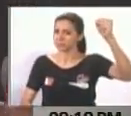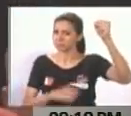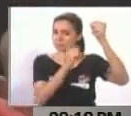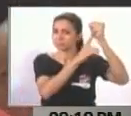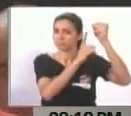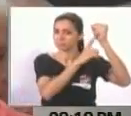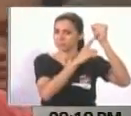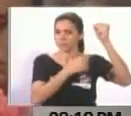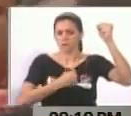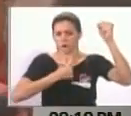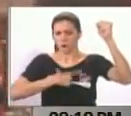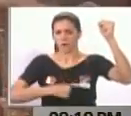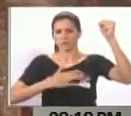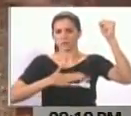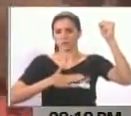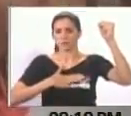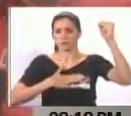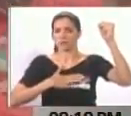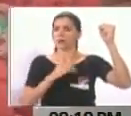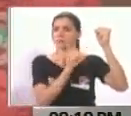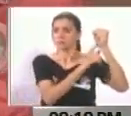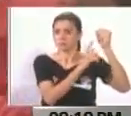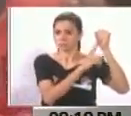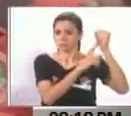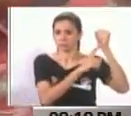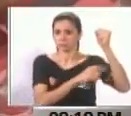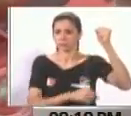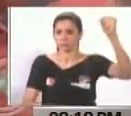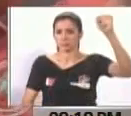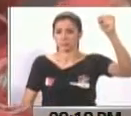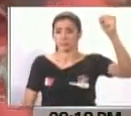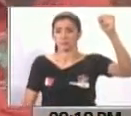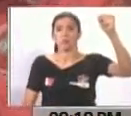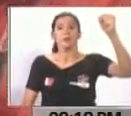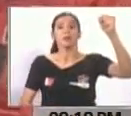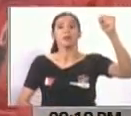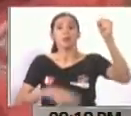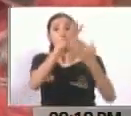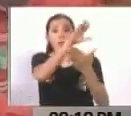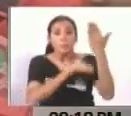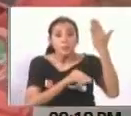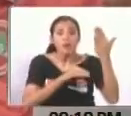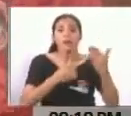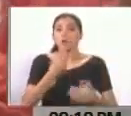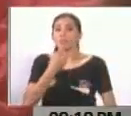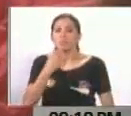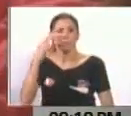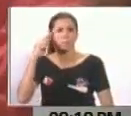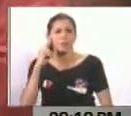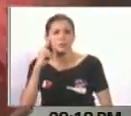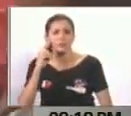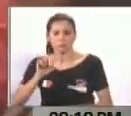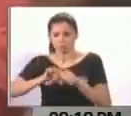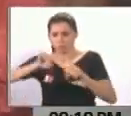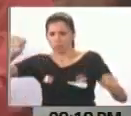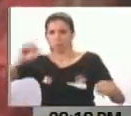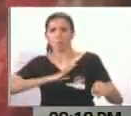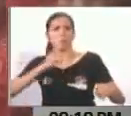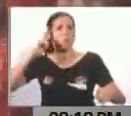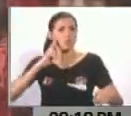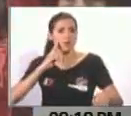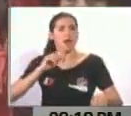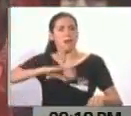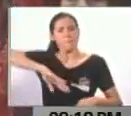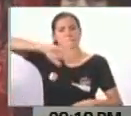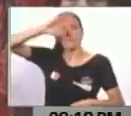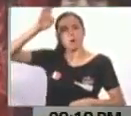corazón, para jurar. Vamos a repetir el juramento del padre con su espada desenvainada, el del monte sacro. Es